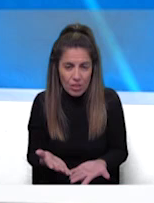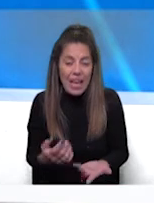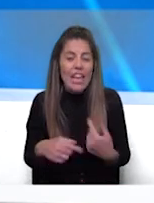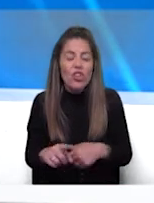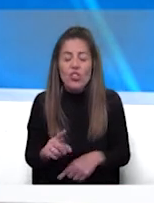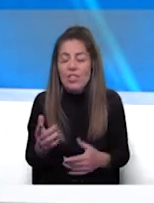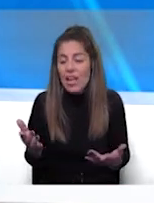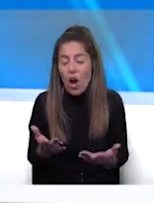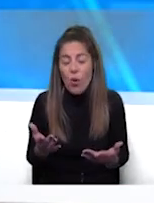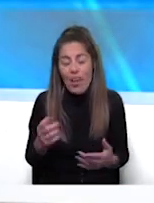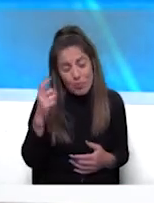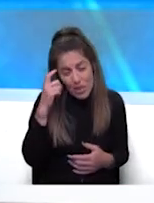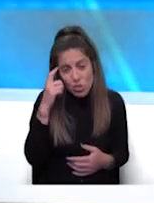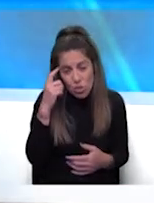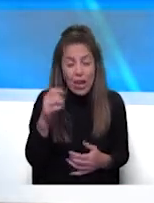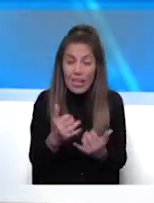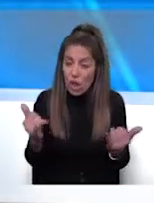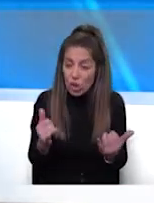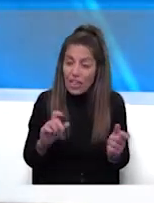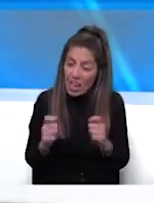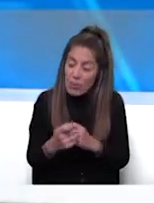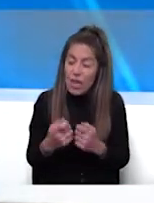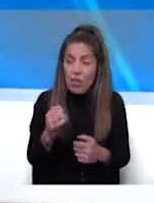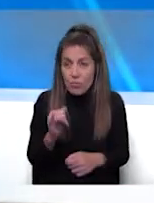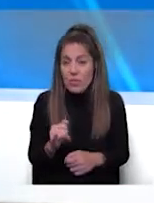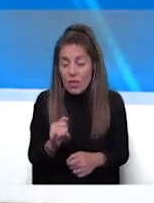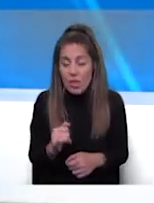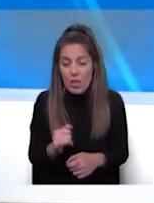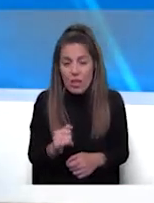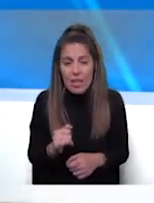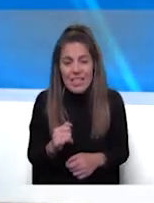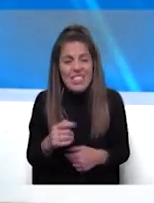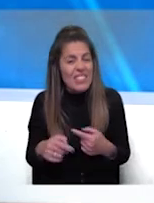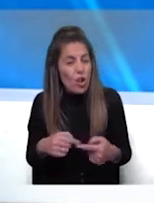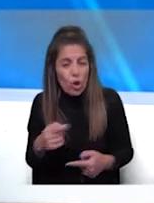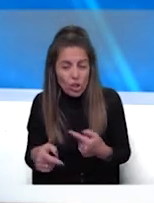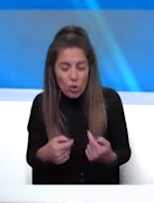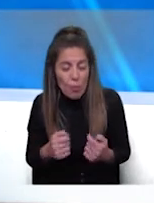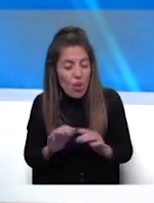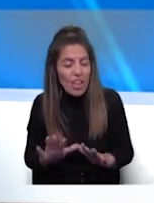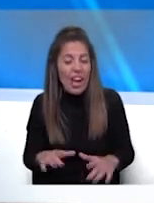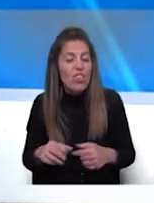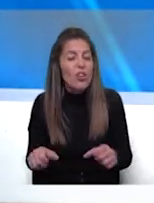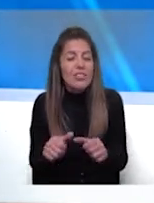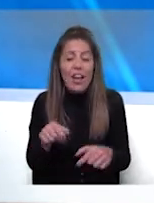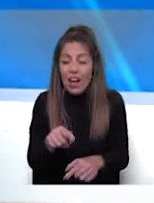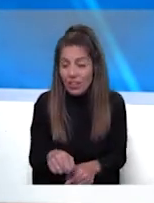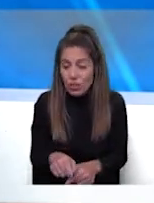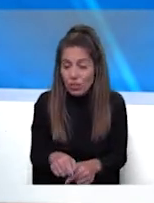Entonces, a la vez razono, por eso te decía, de estos días he cambiado un poco el estilo, y decía, bueno, si seguimos dejando que pasen estas cosas,